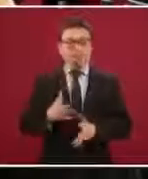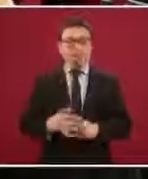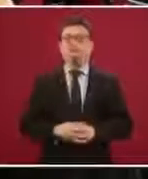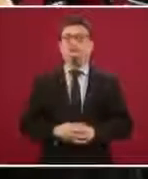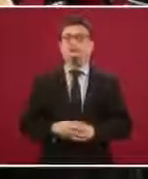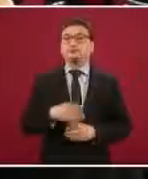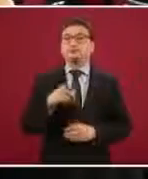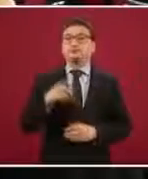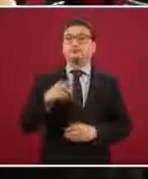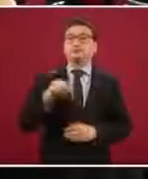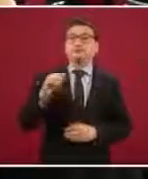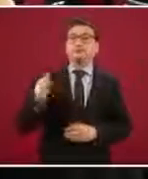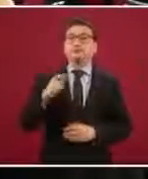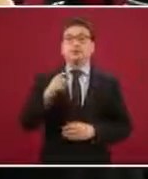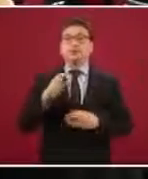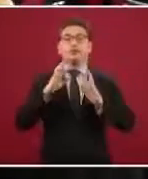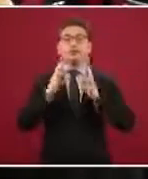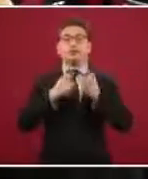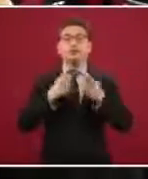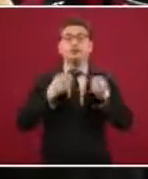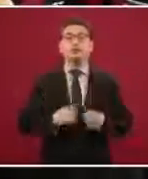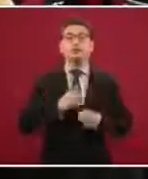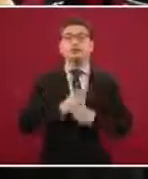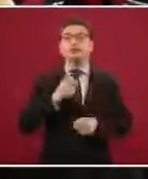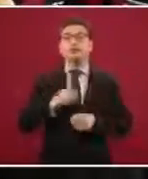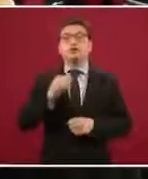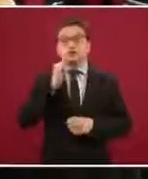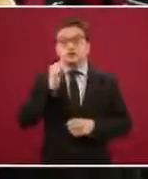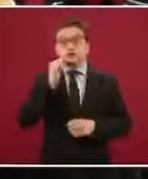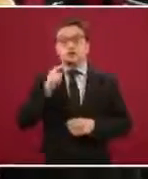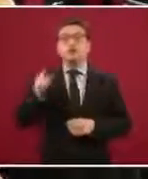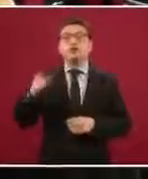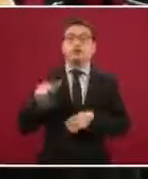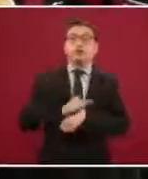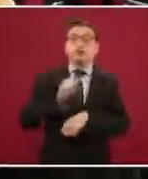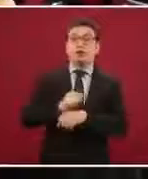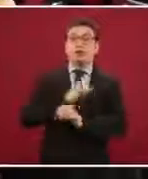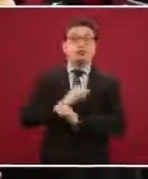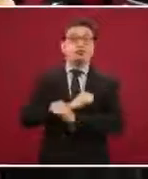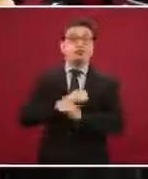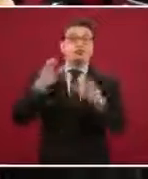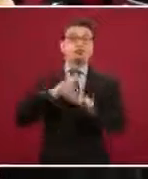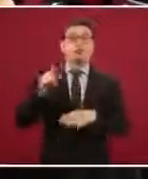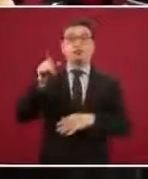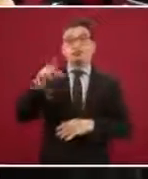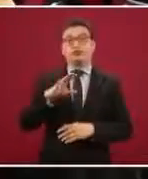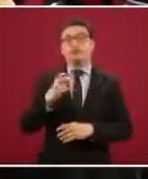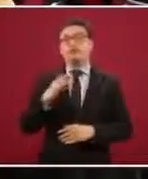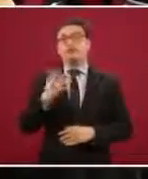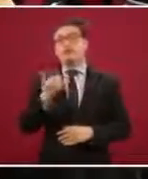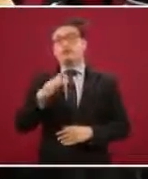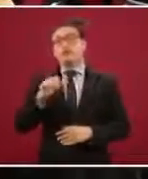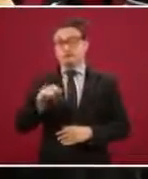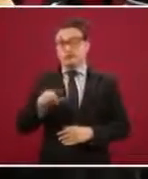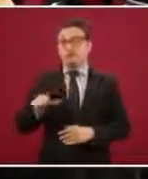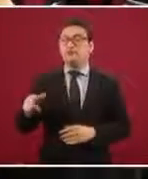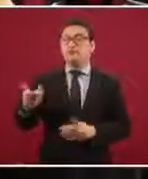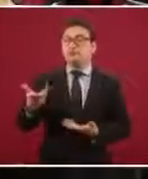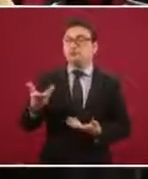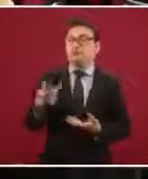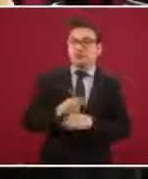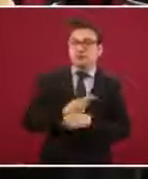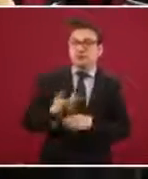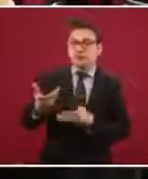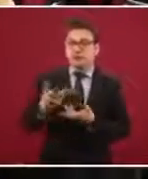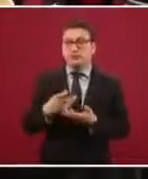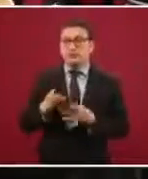¿Qué reporte le dieron en la reunión de seguridad hoy de la autobomba que estalló ayer en Celaya? ¿Hubo